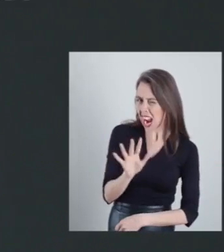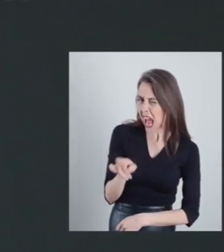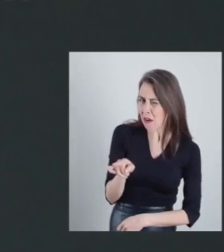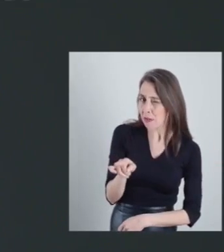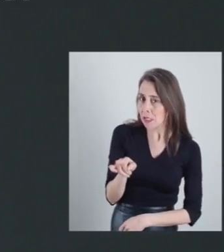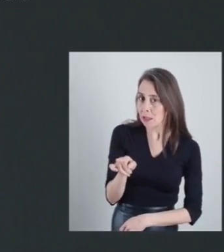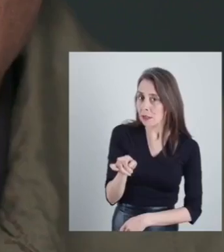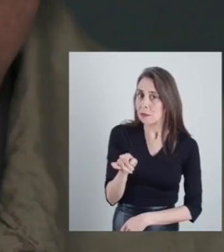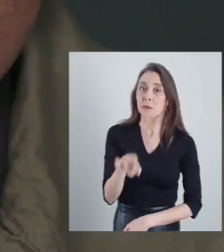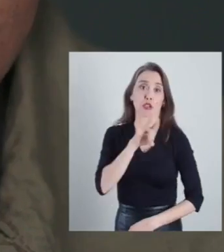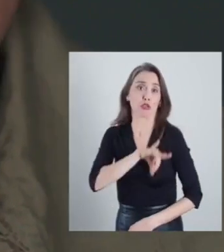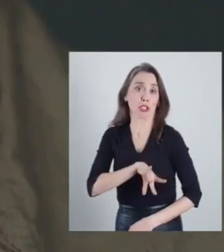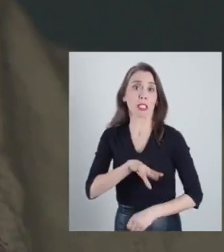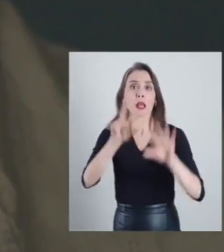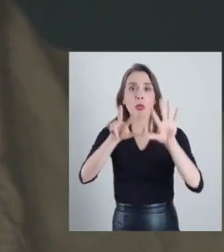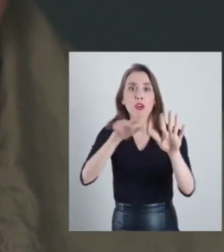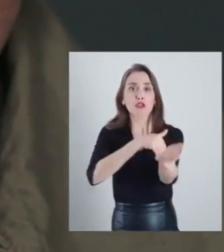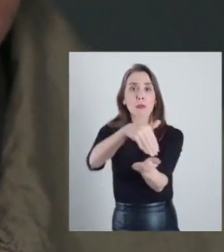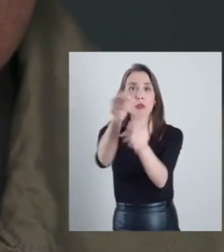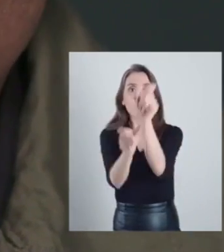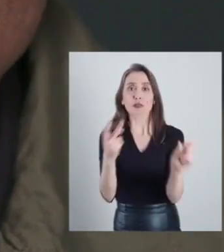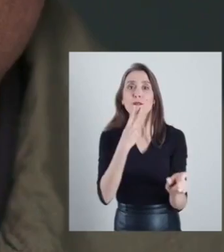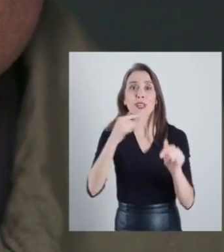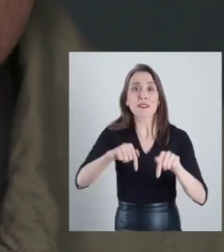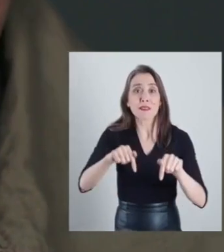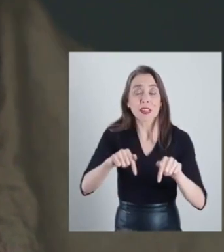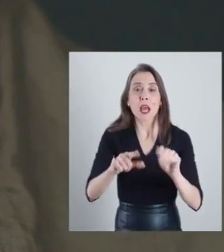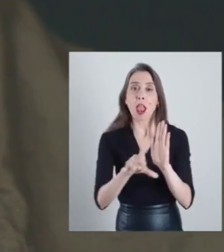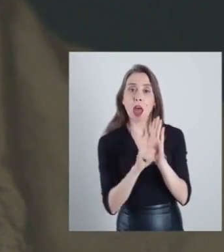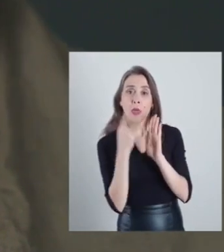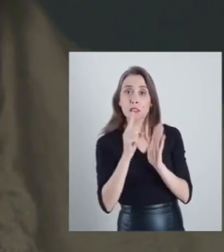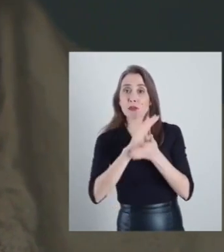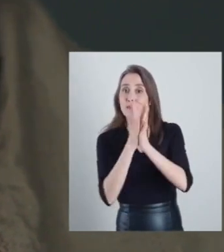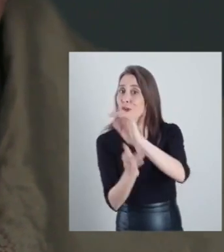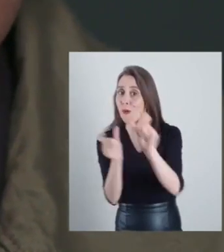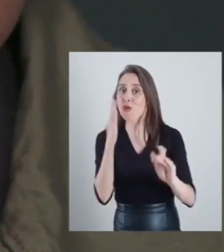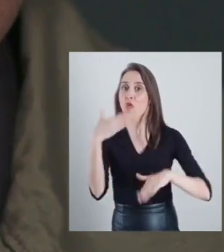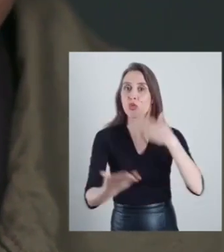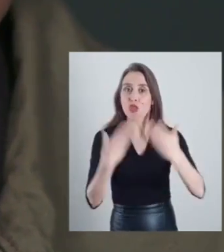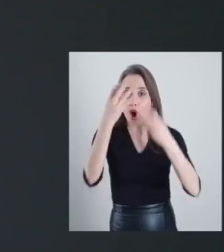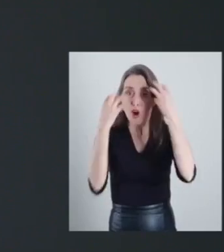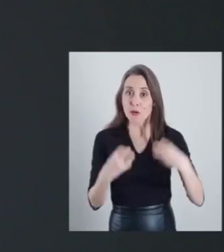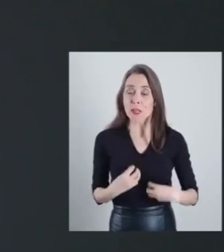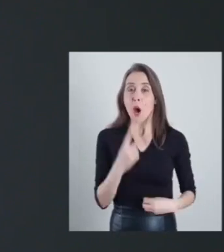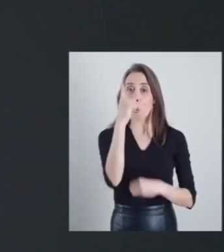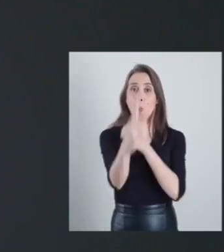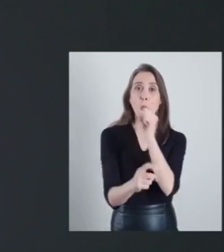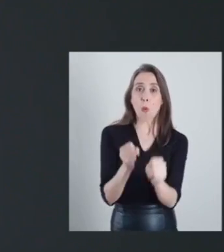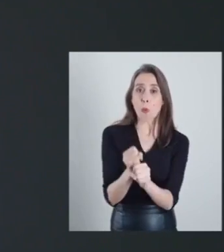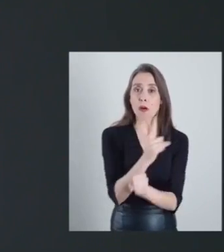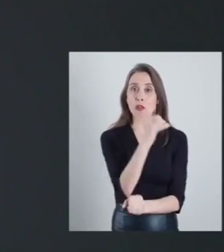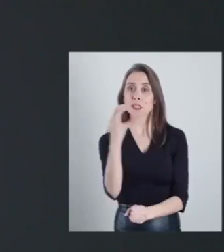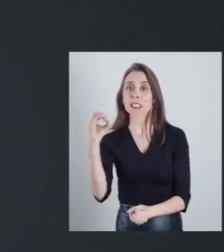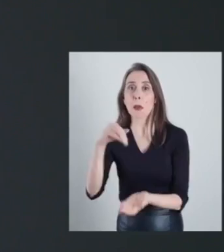grave es esto? En Chile somos 18 millones de personas y por ley todos somos donantes. Cada año mueren cerca